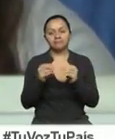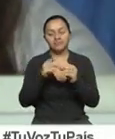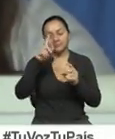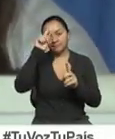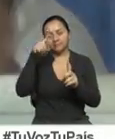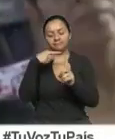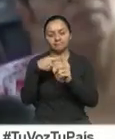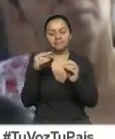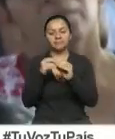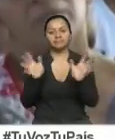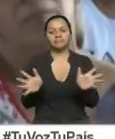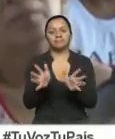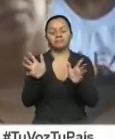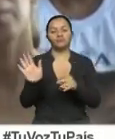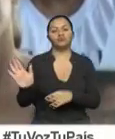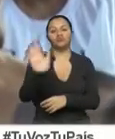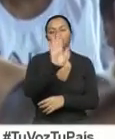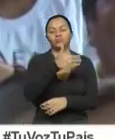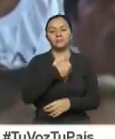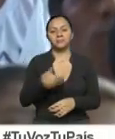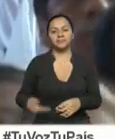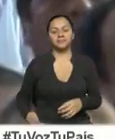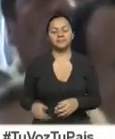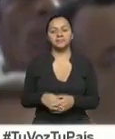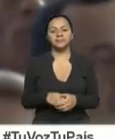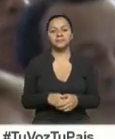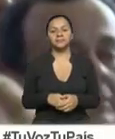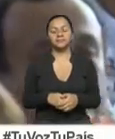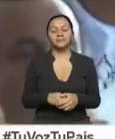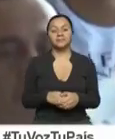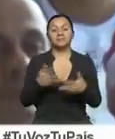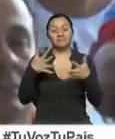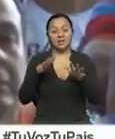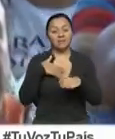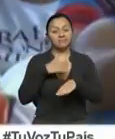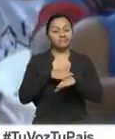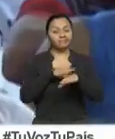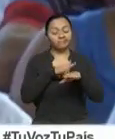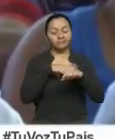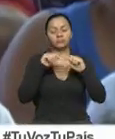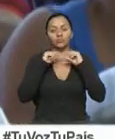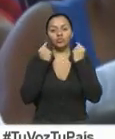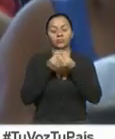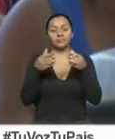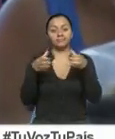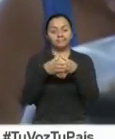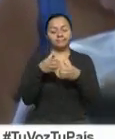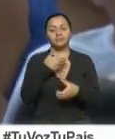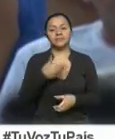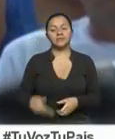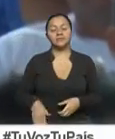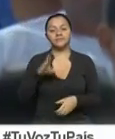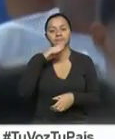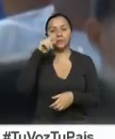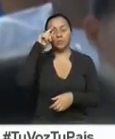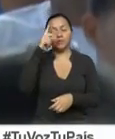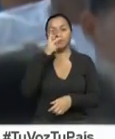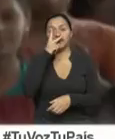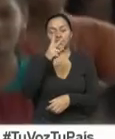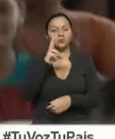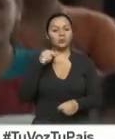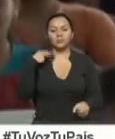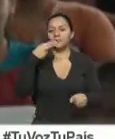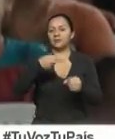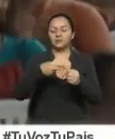convicción, inspirados por usted, querido presidente. Pese a la insistencia del colectivo, el presidente Rafael Correa manifestó que no